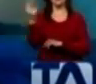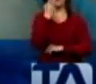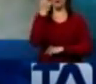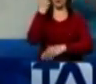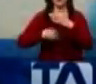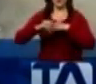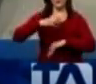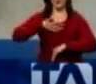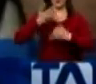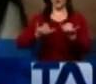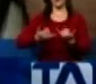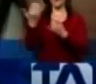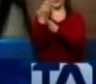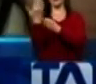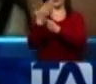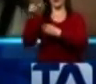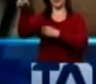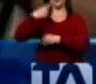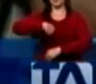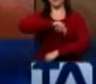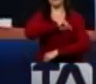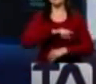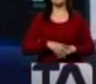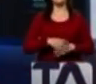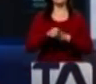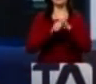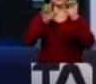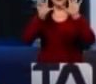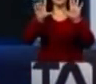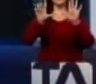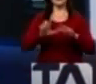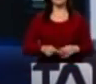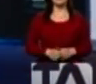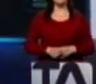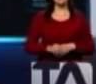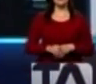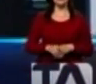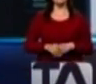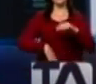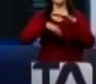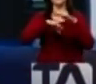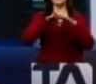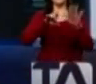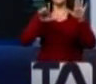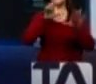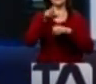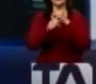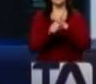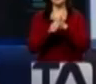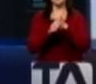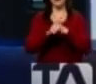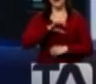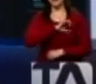ahora, y nada, ahora tiene 7 años, Nacho. Ya. Pero hasta los 7 años, Nacho ha sufrido